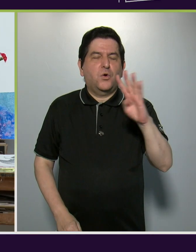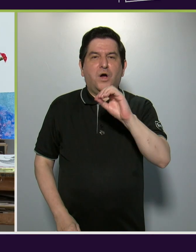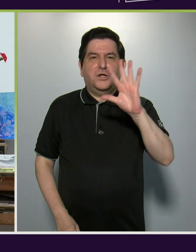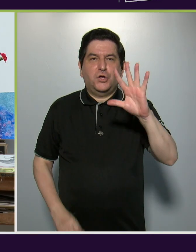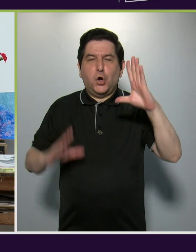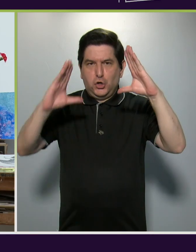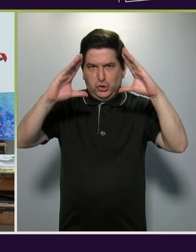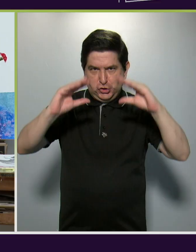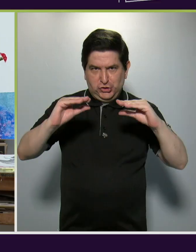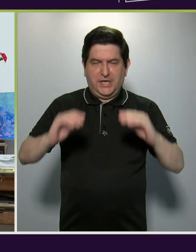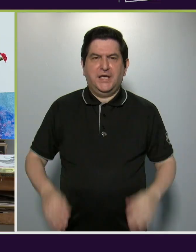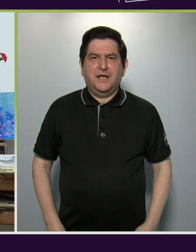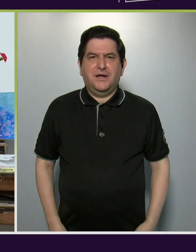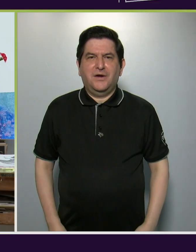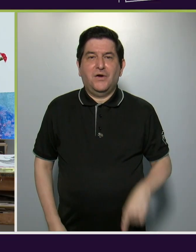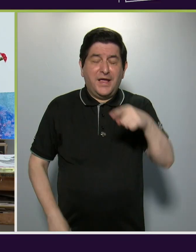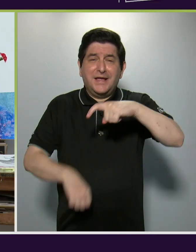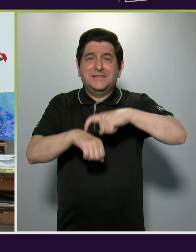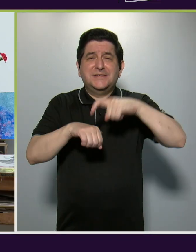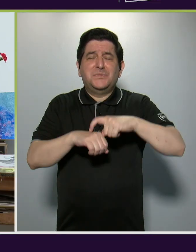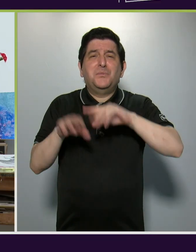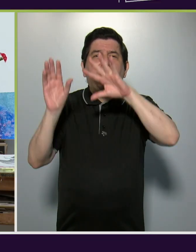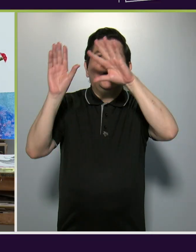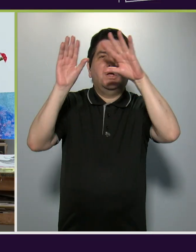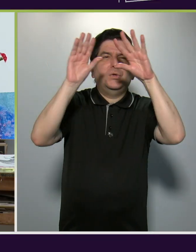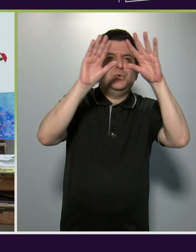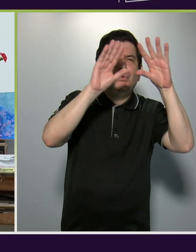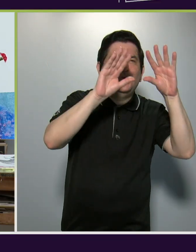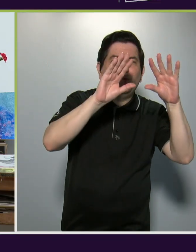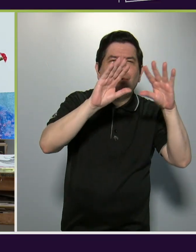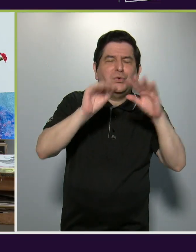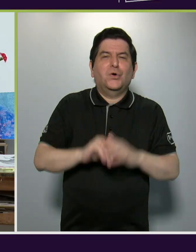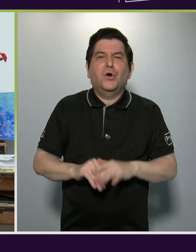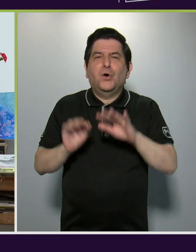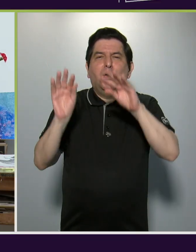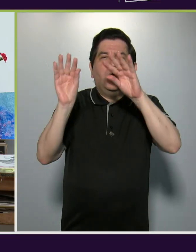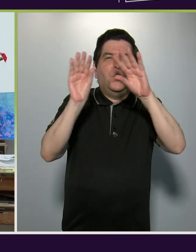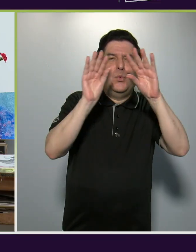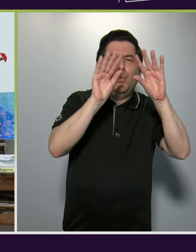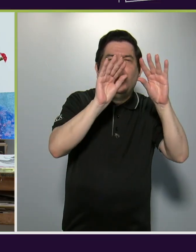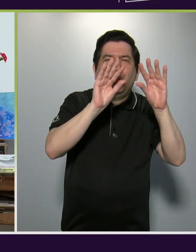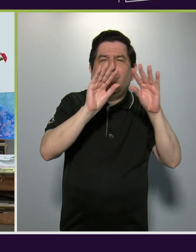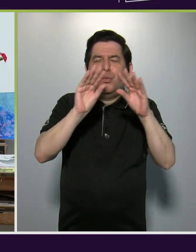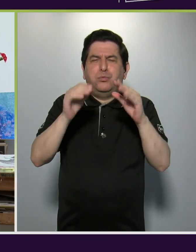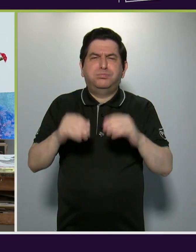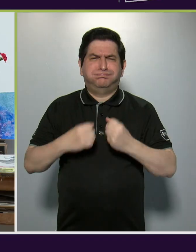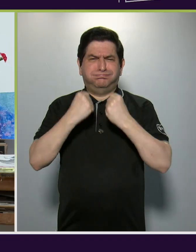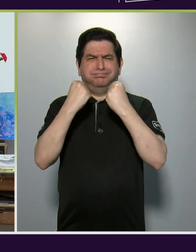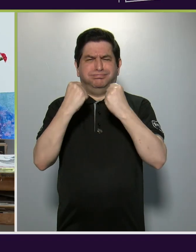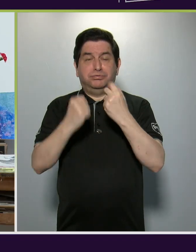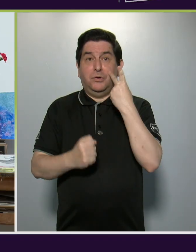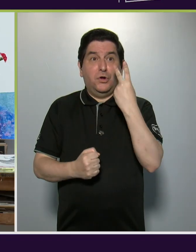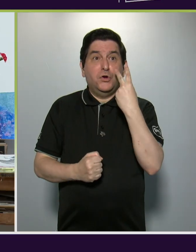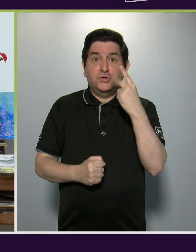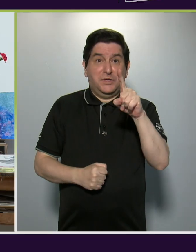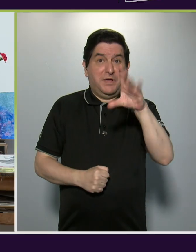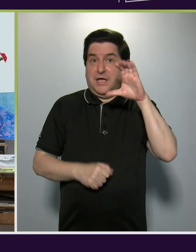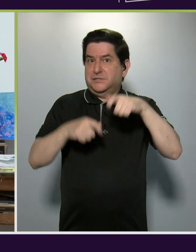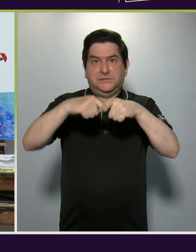tarde, porque caían las nubes y aquello era una neblina espesa. A veces no veías a los 100